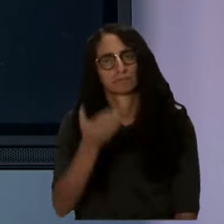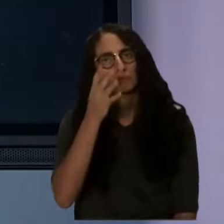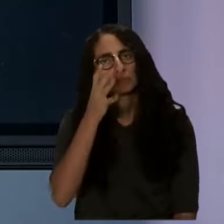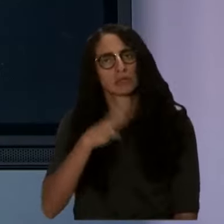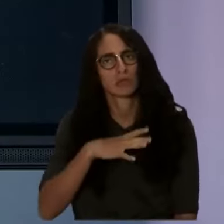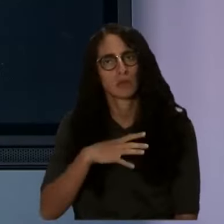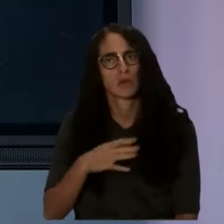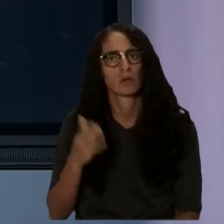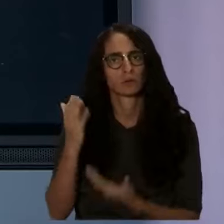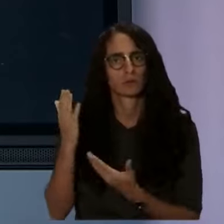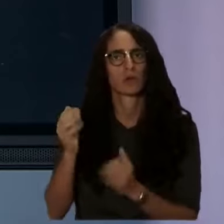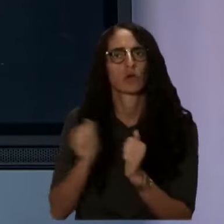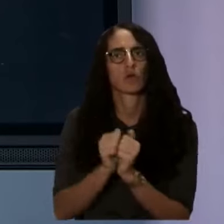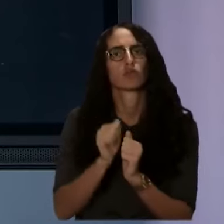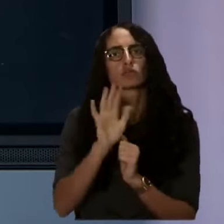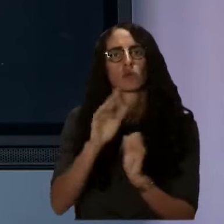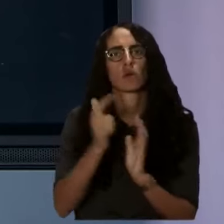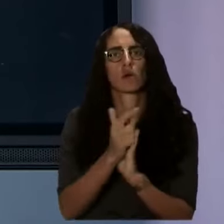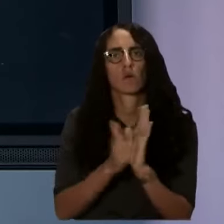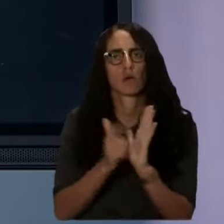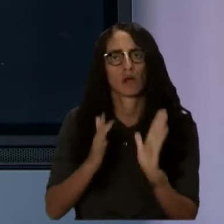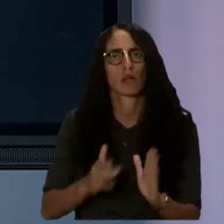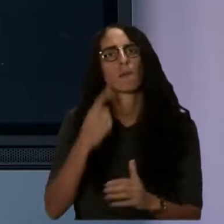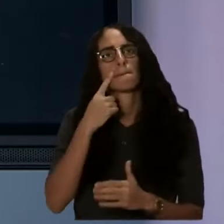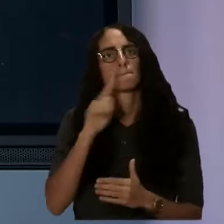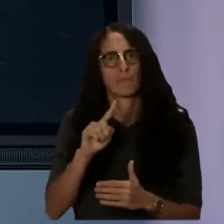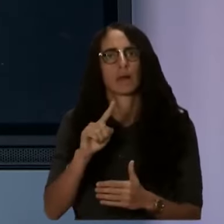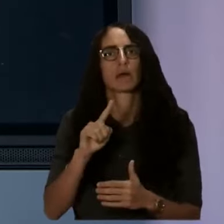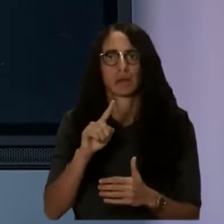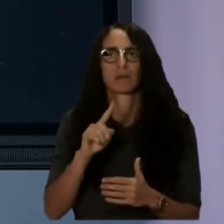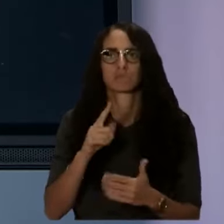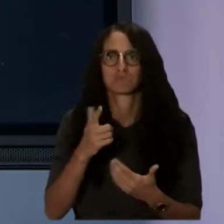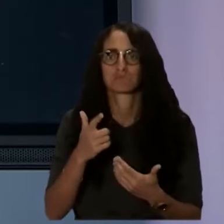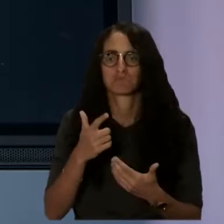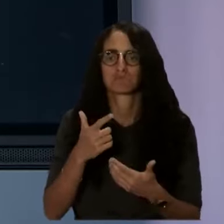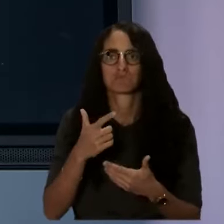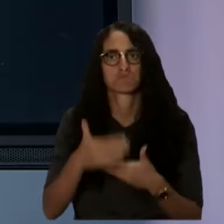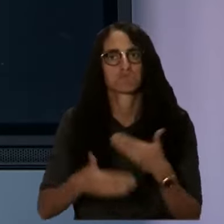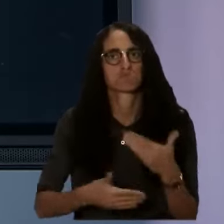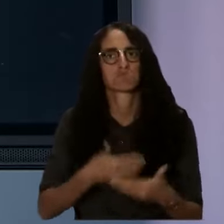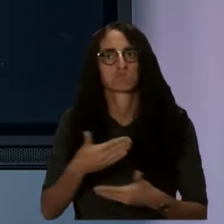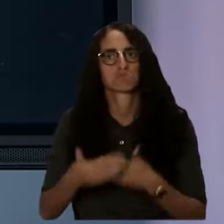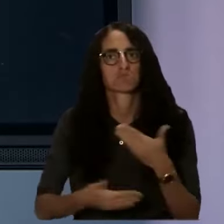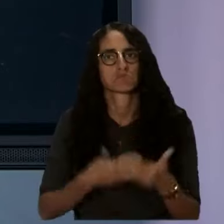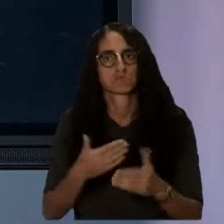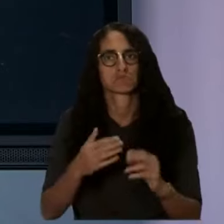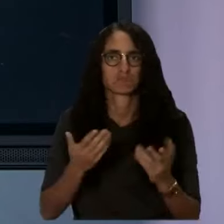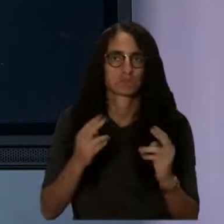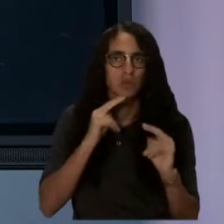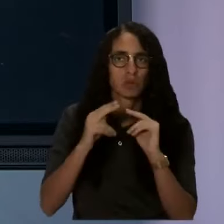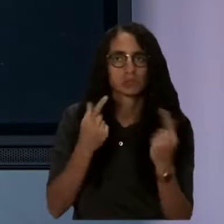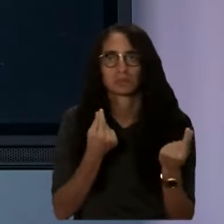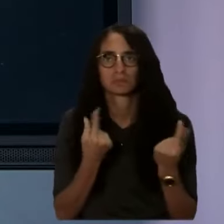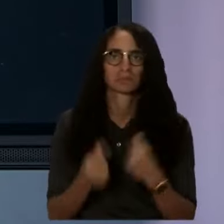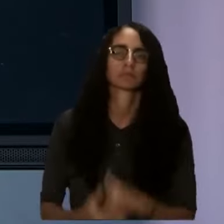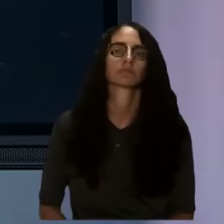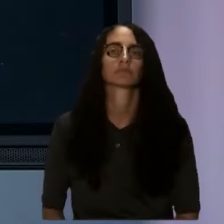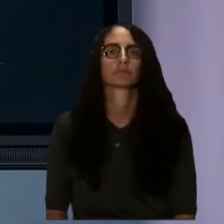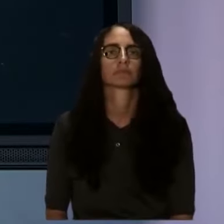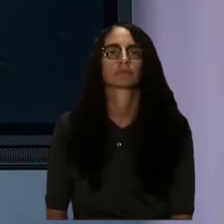barreto junto con su abogado para que entonces se verdad se negocie su su su entrega eh